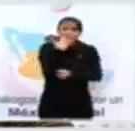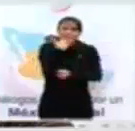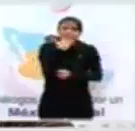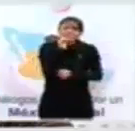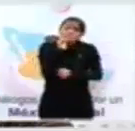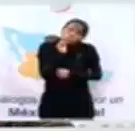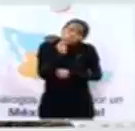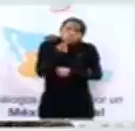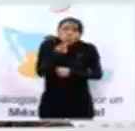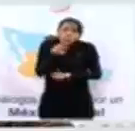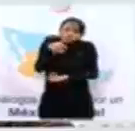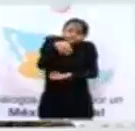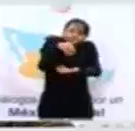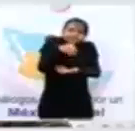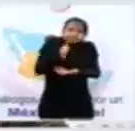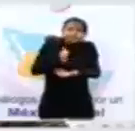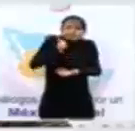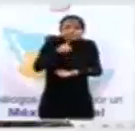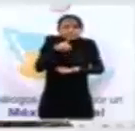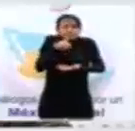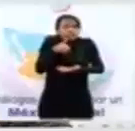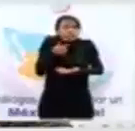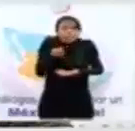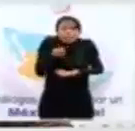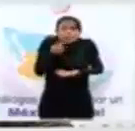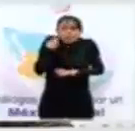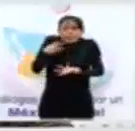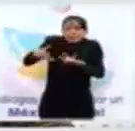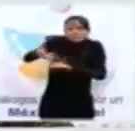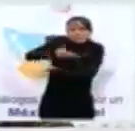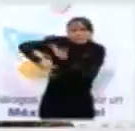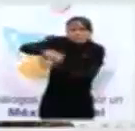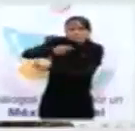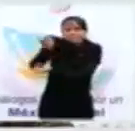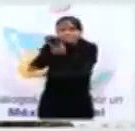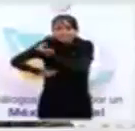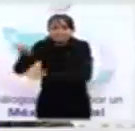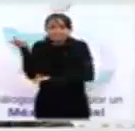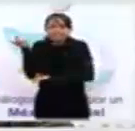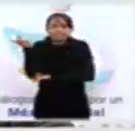Pero además reconocerles la importancia que tienen. Aportan el